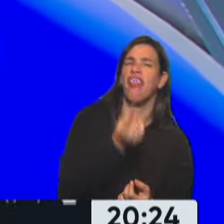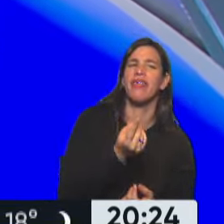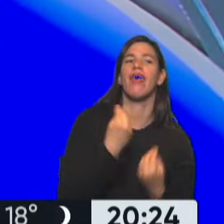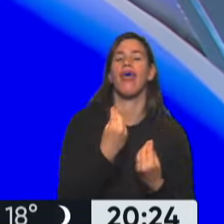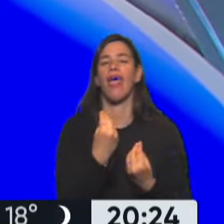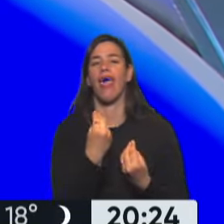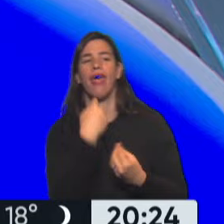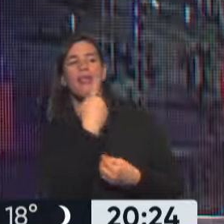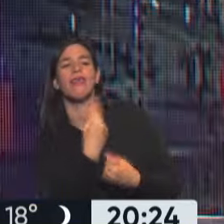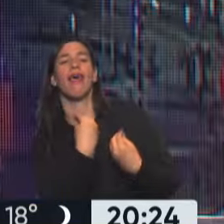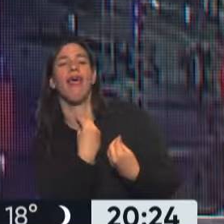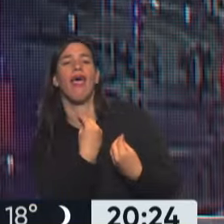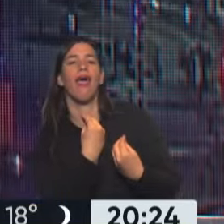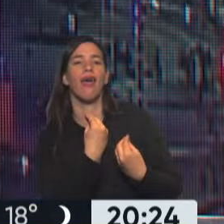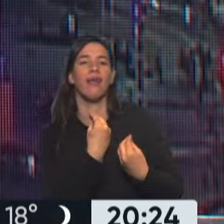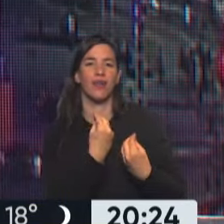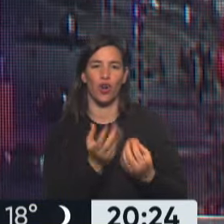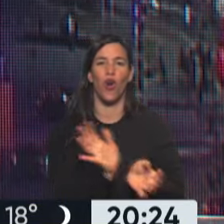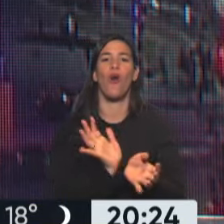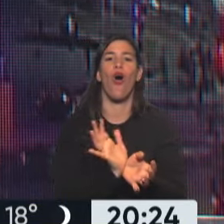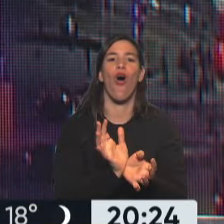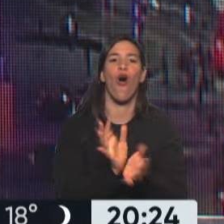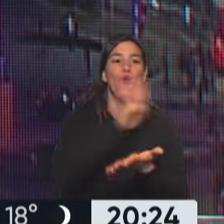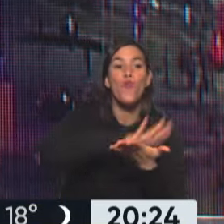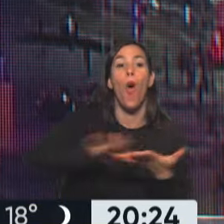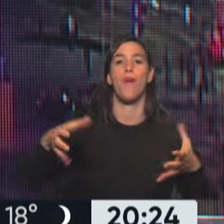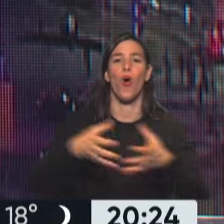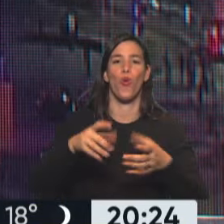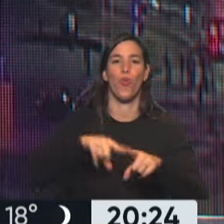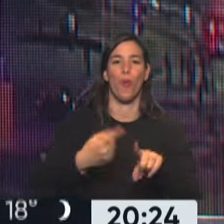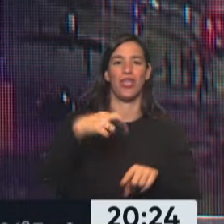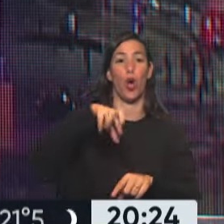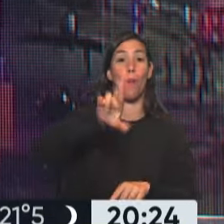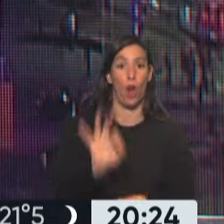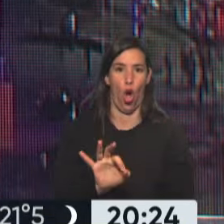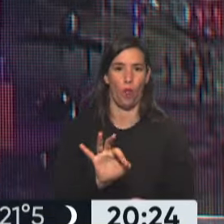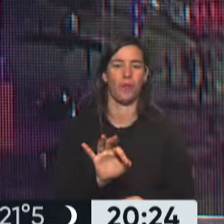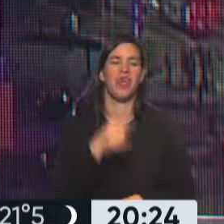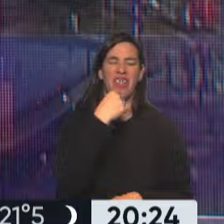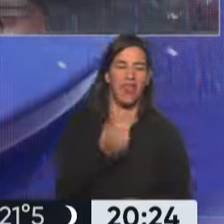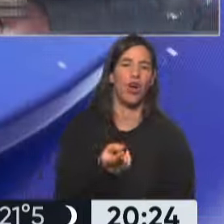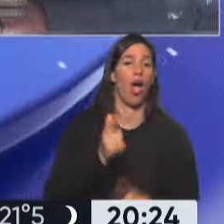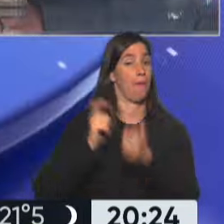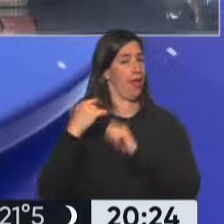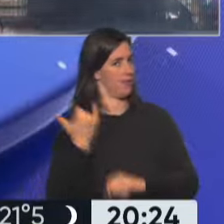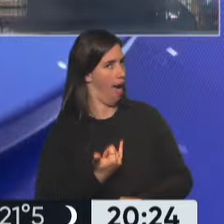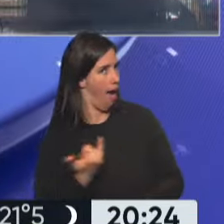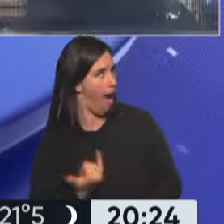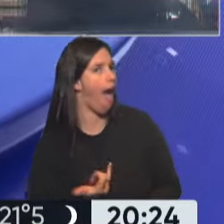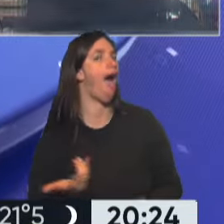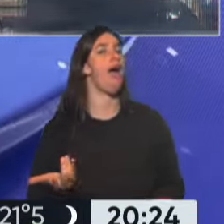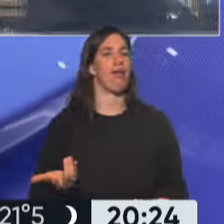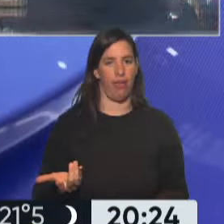el lanzamiento del nuevo Pro miren nosotros tenemos experiencia tenemos los nuevos cuadros tenemos sabemos